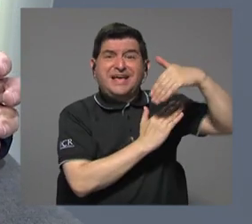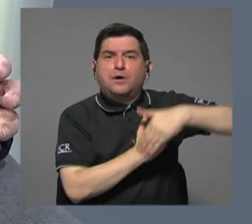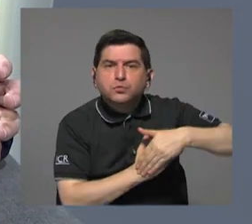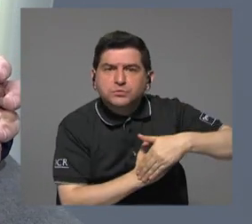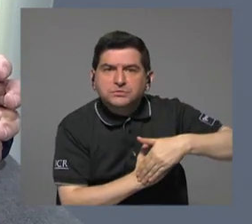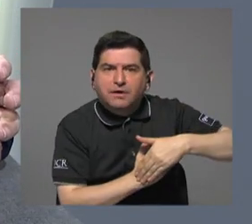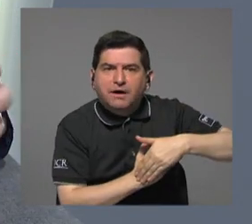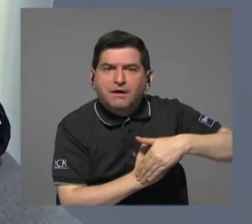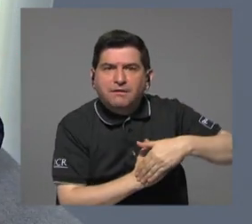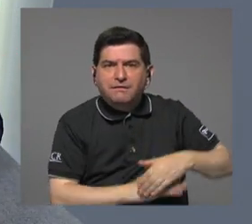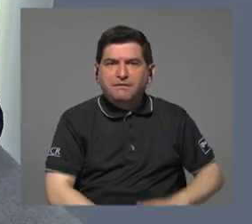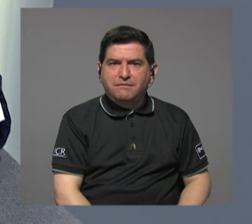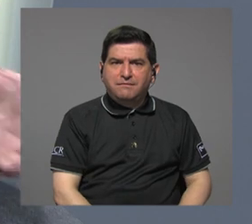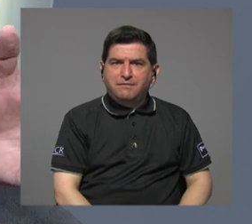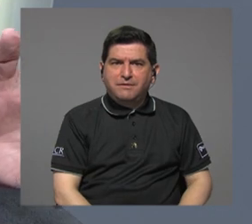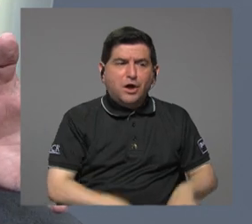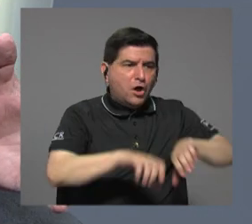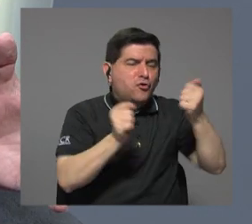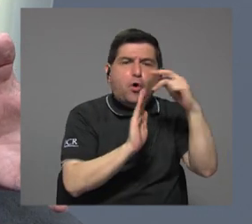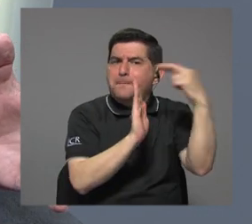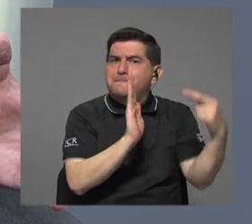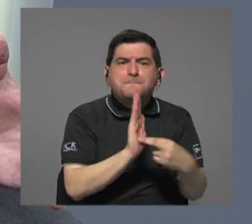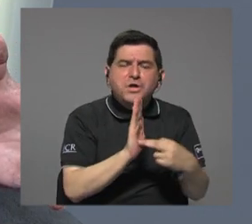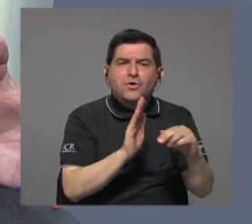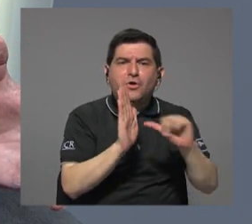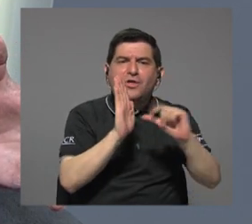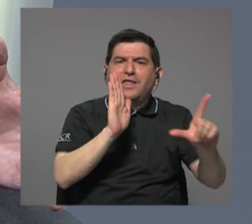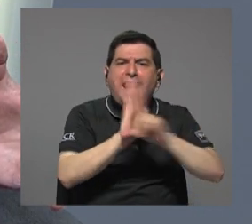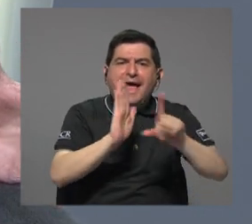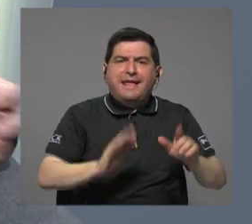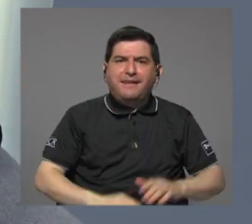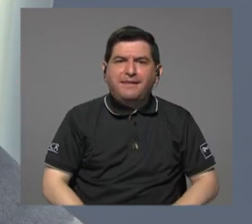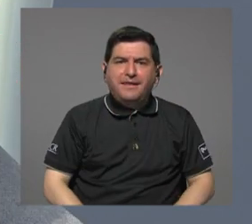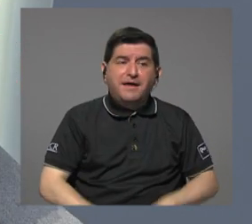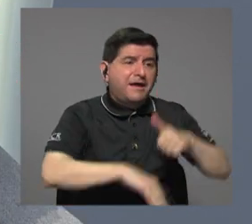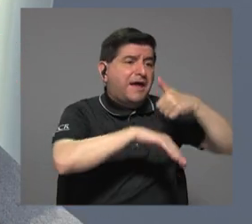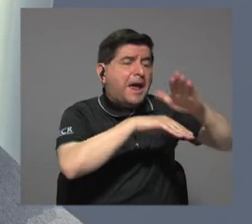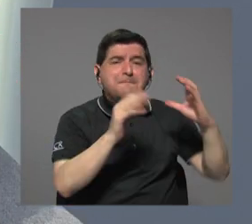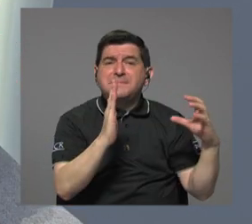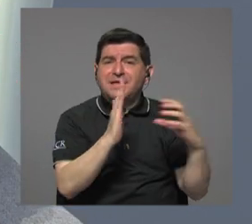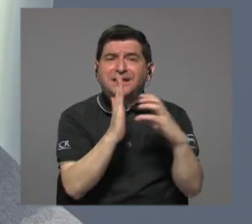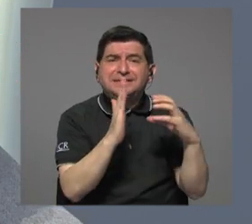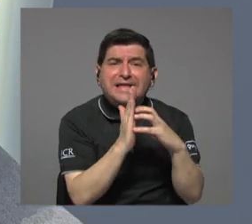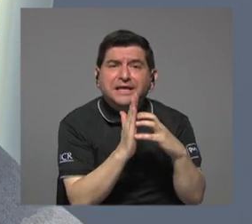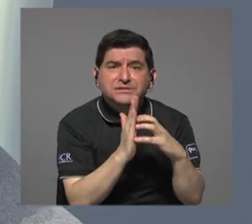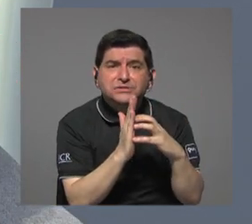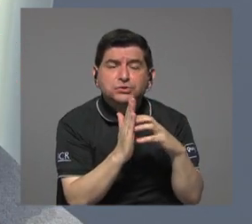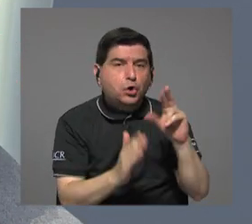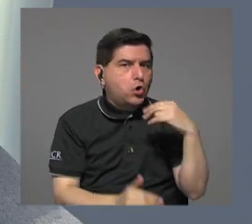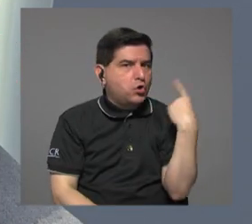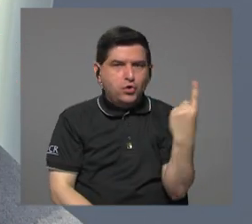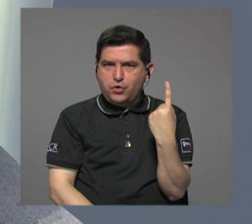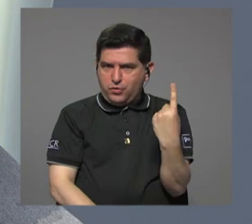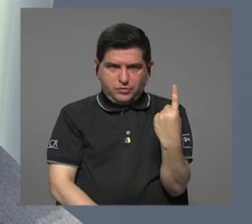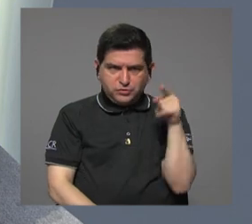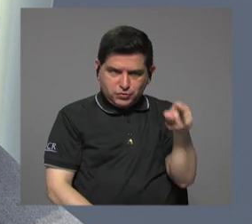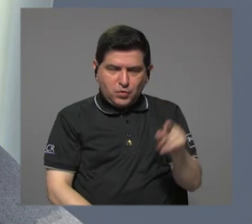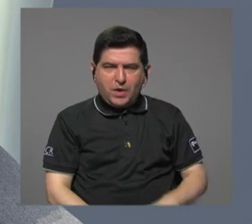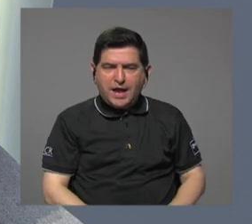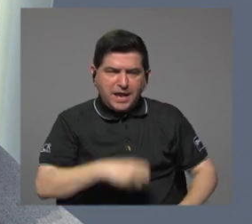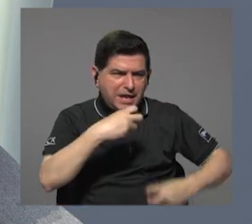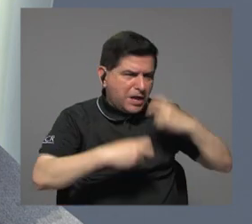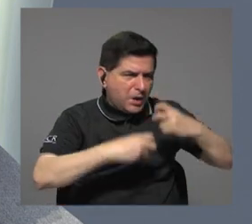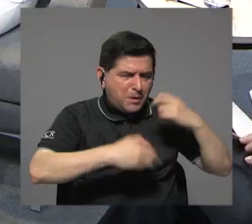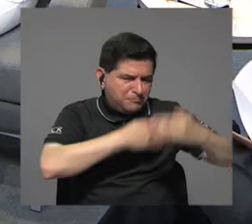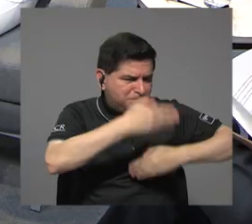o sea violento el reglamento legislativo que está mandando un texto donde no solamente hay vicios de